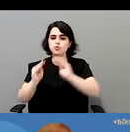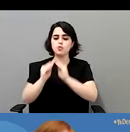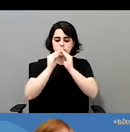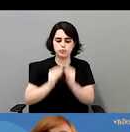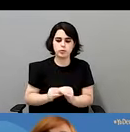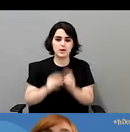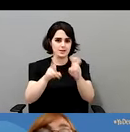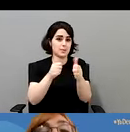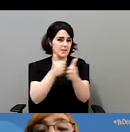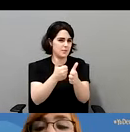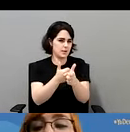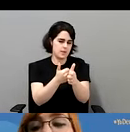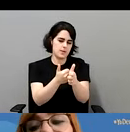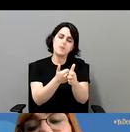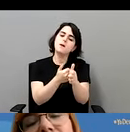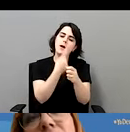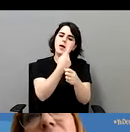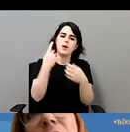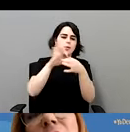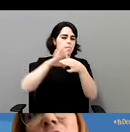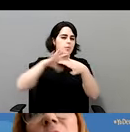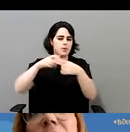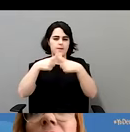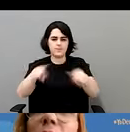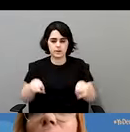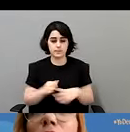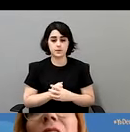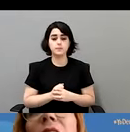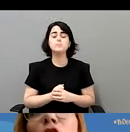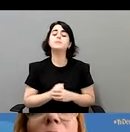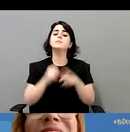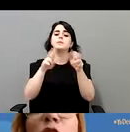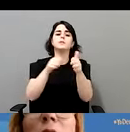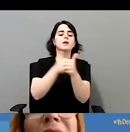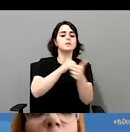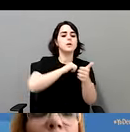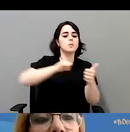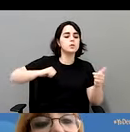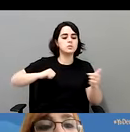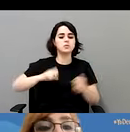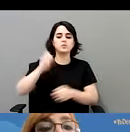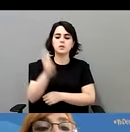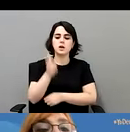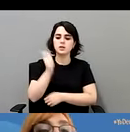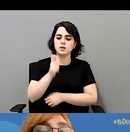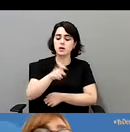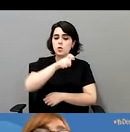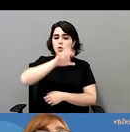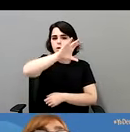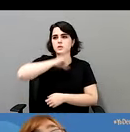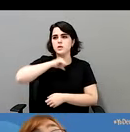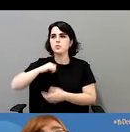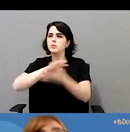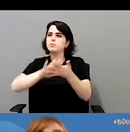materia de dependencia, ¿vale? Entonces, sobre asistencia personal, ¿sobre qué suelen hablar las comunidades autónomas